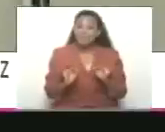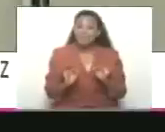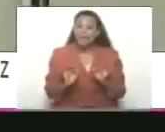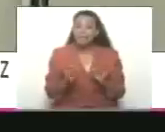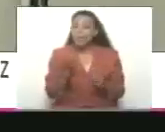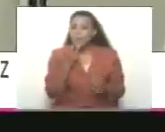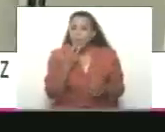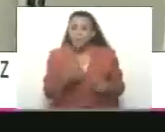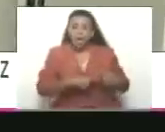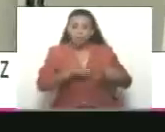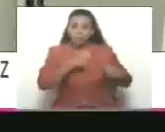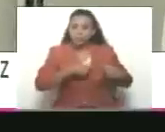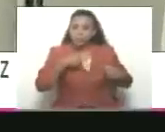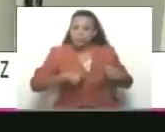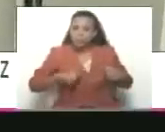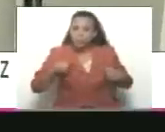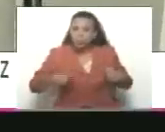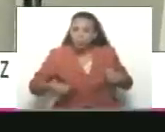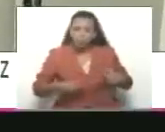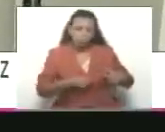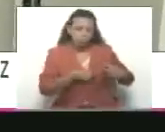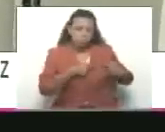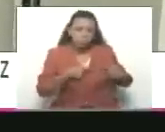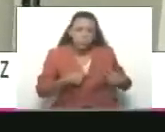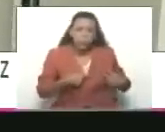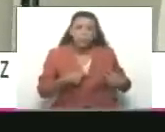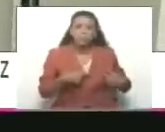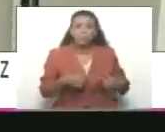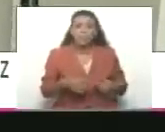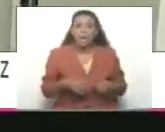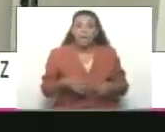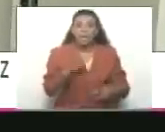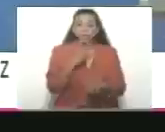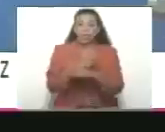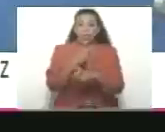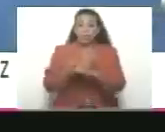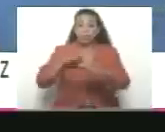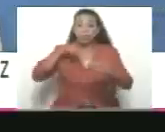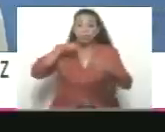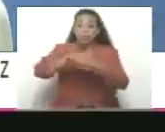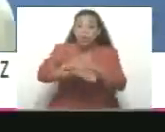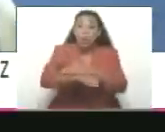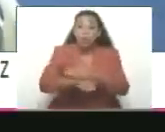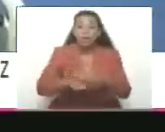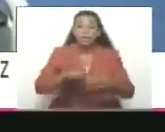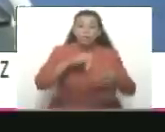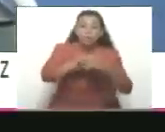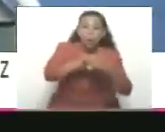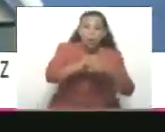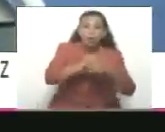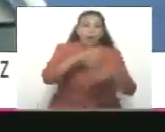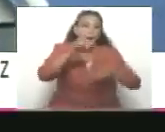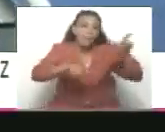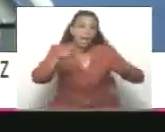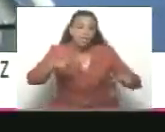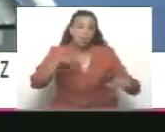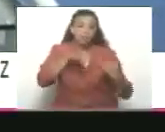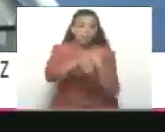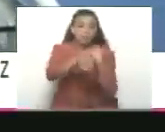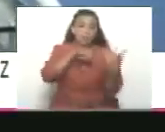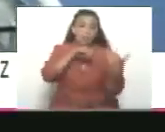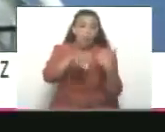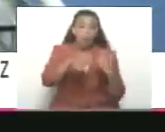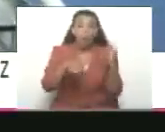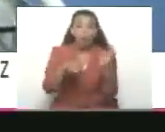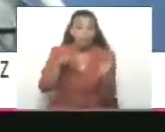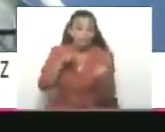como cardiología también como por supuesto traumatología que es lo que veníamos comentando que si alguien sufre de